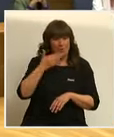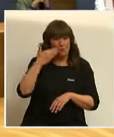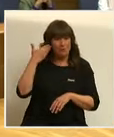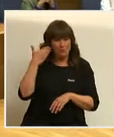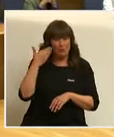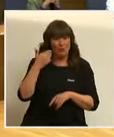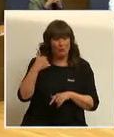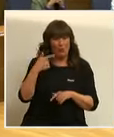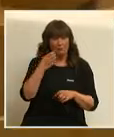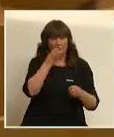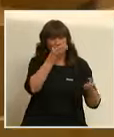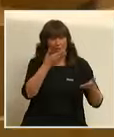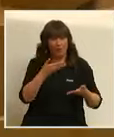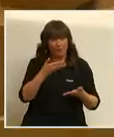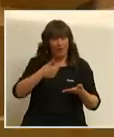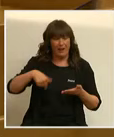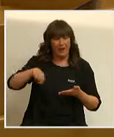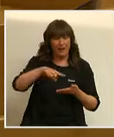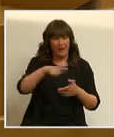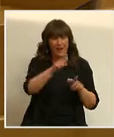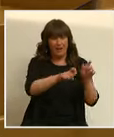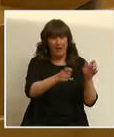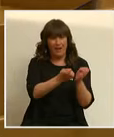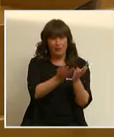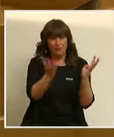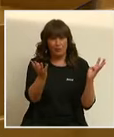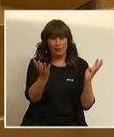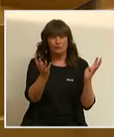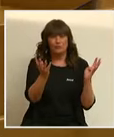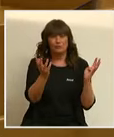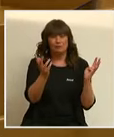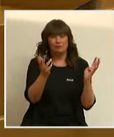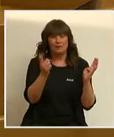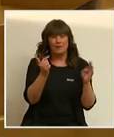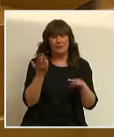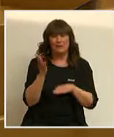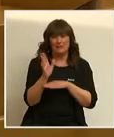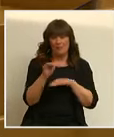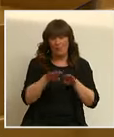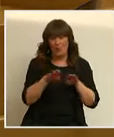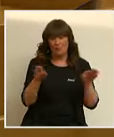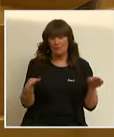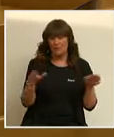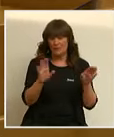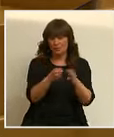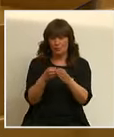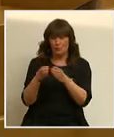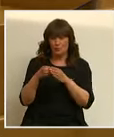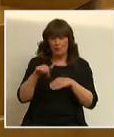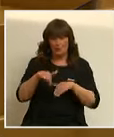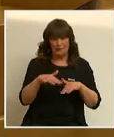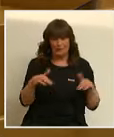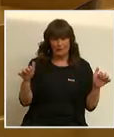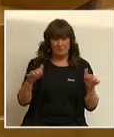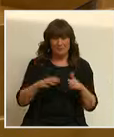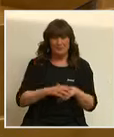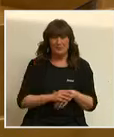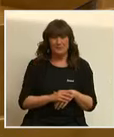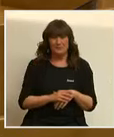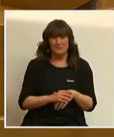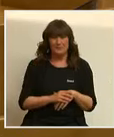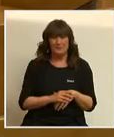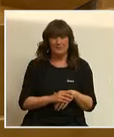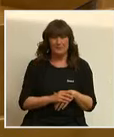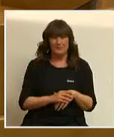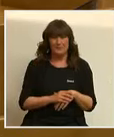a todos ustedes hoy en nombre de la Mesa y de todos los grupos parlamentarios que conforman esta Cámara.